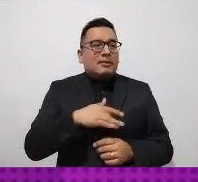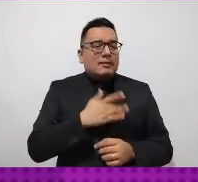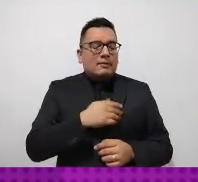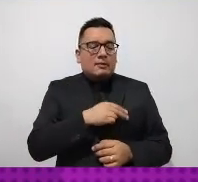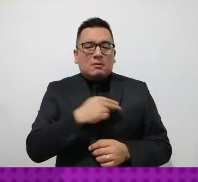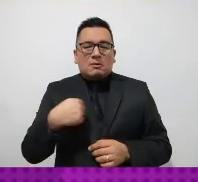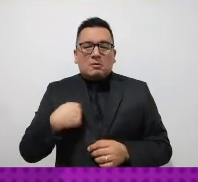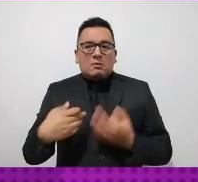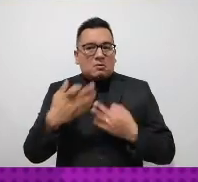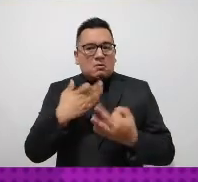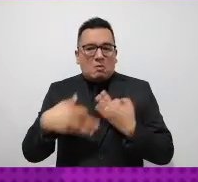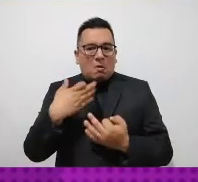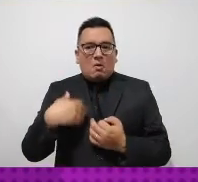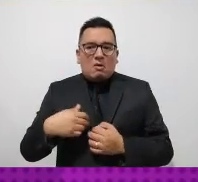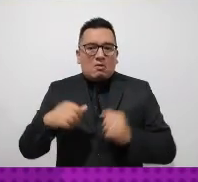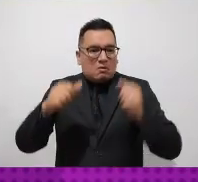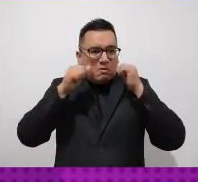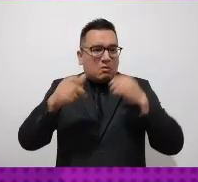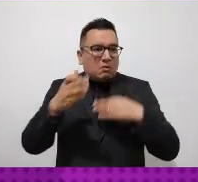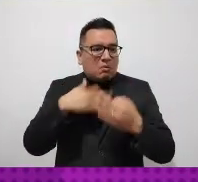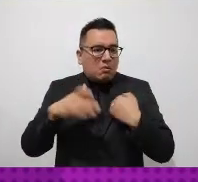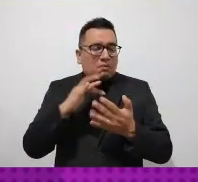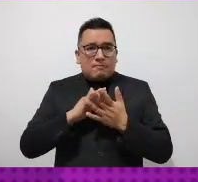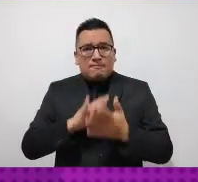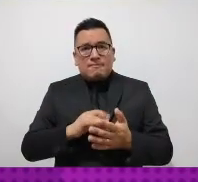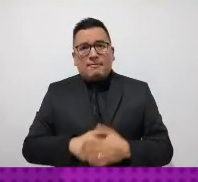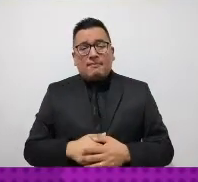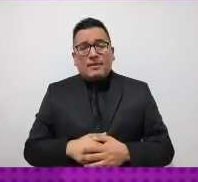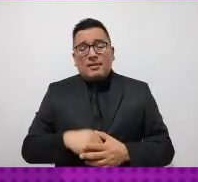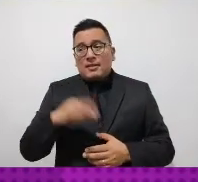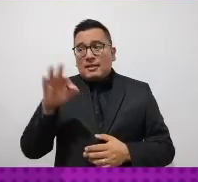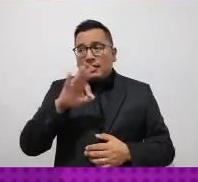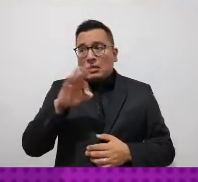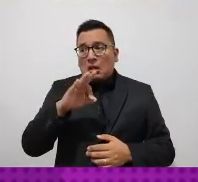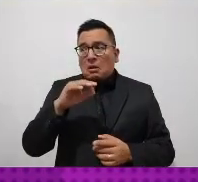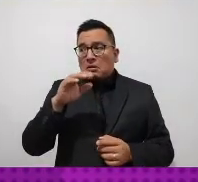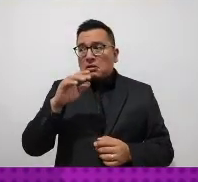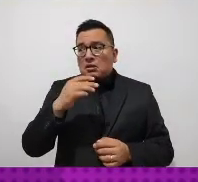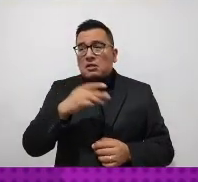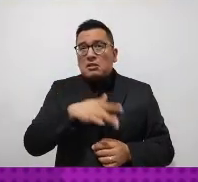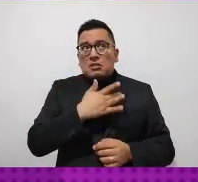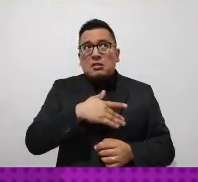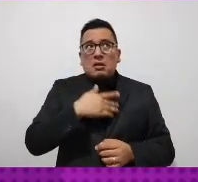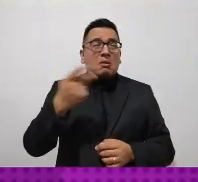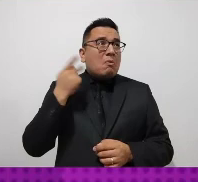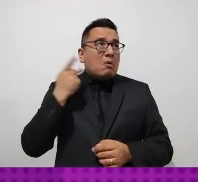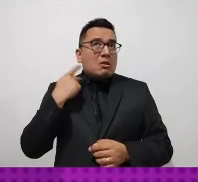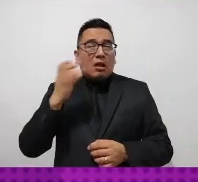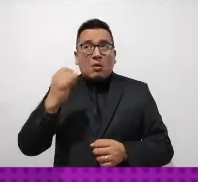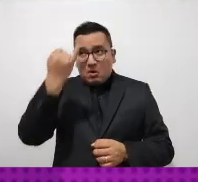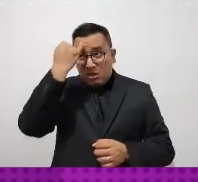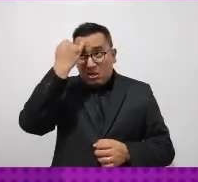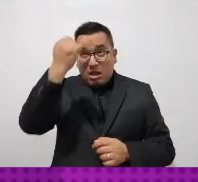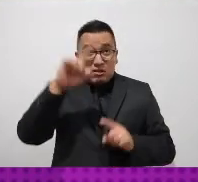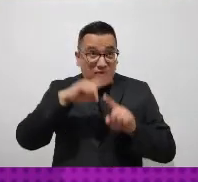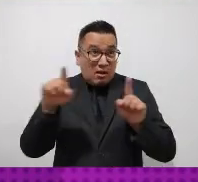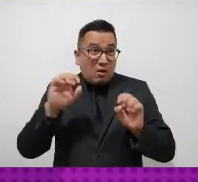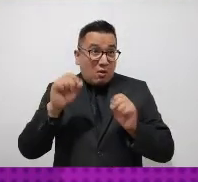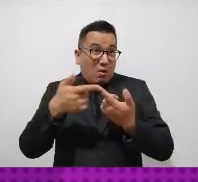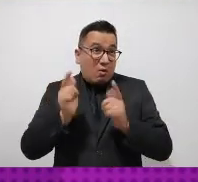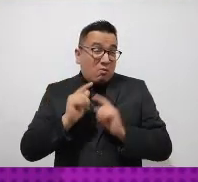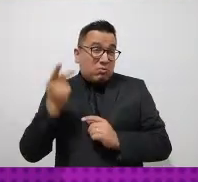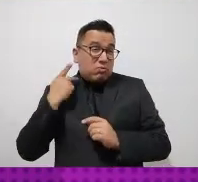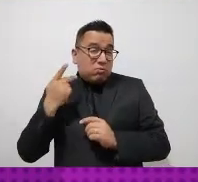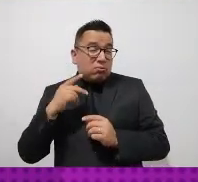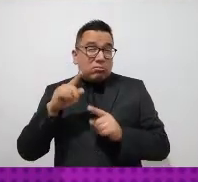donde a todas nos importa y donde todas nos vamos a beneficiar. Tal vez no coincidamos en las corrientes políticas, en los partidos